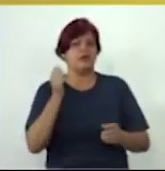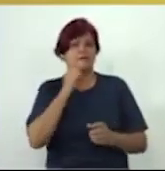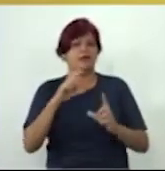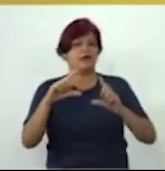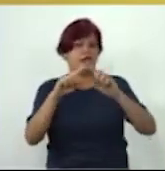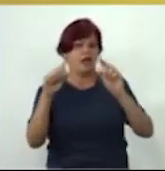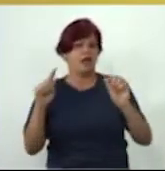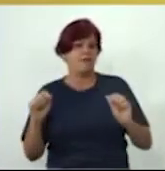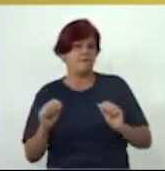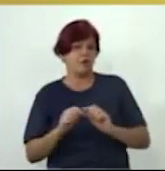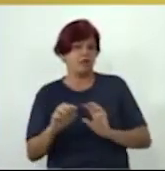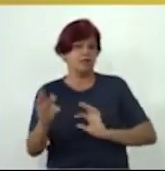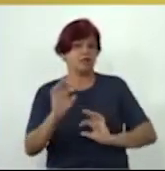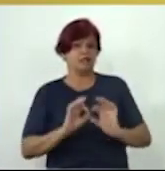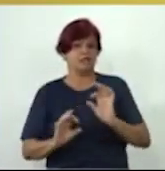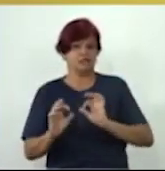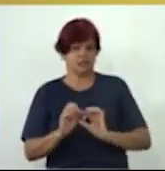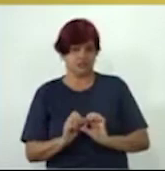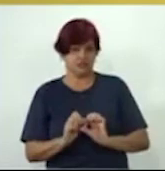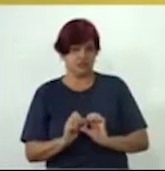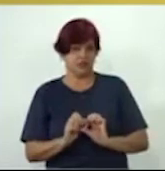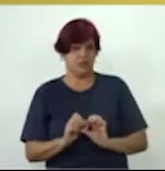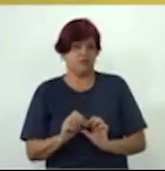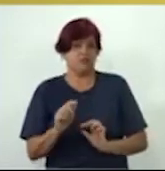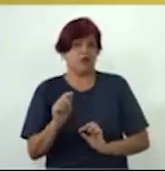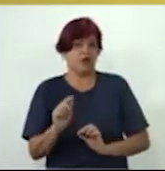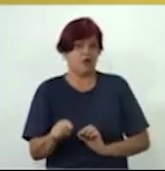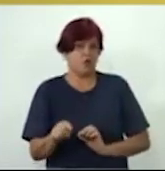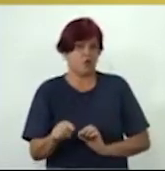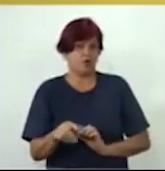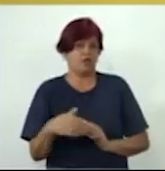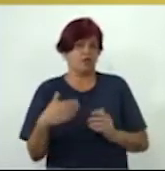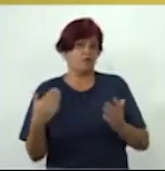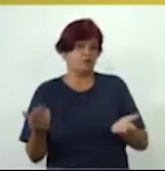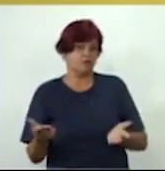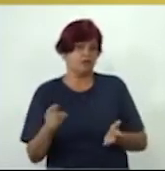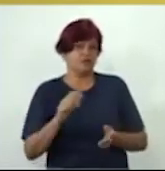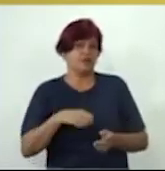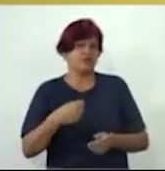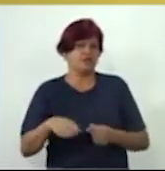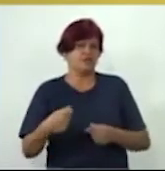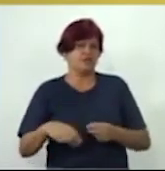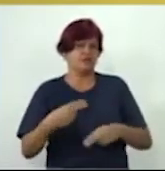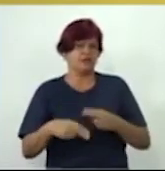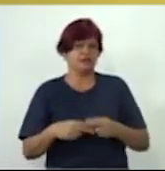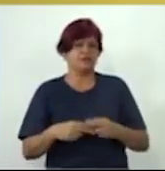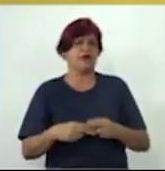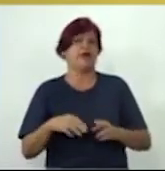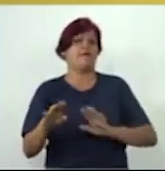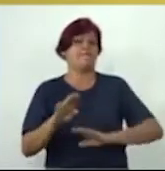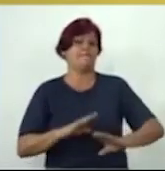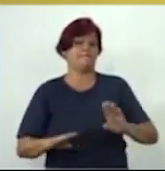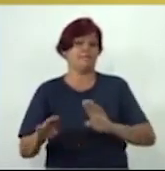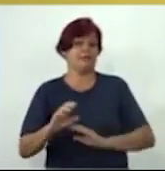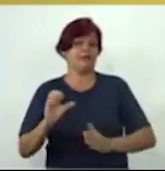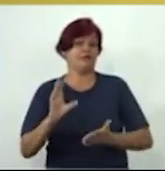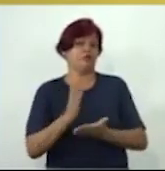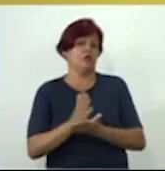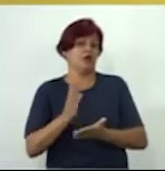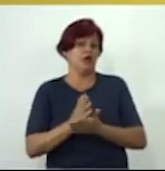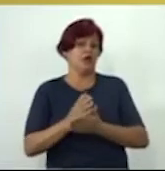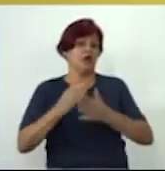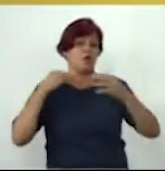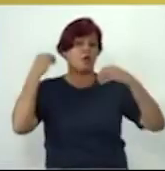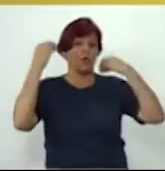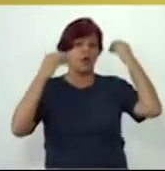seleccionada. Por tanto, en este momento ustedes deben estar preparando su clase o el análisis